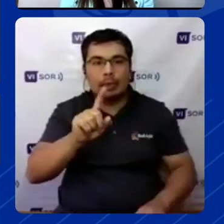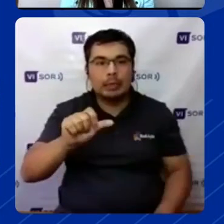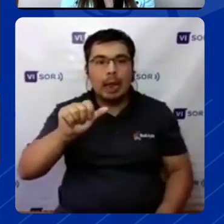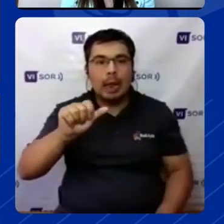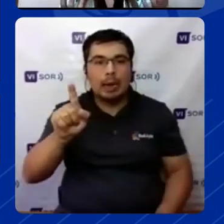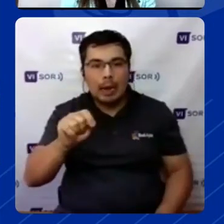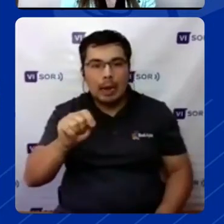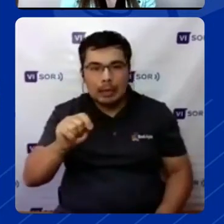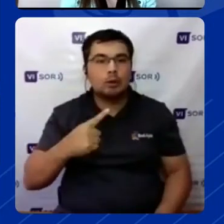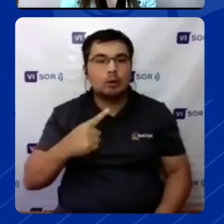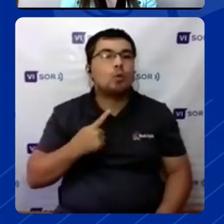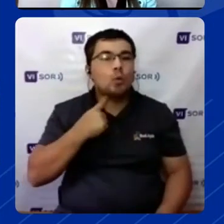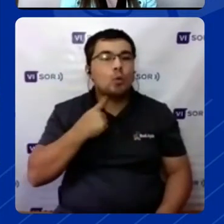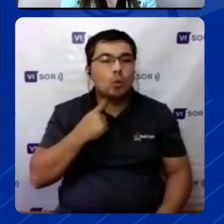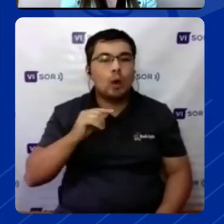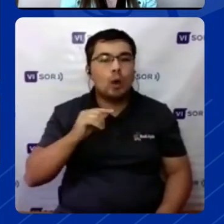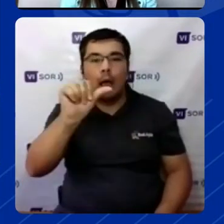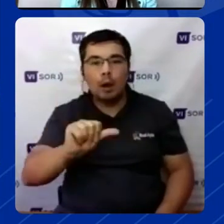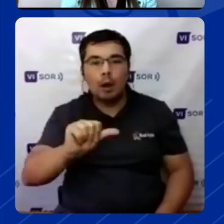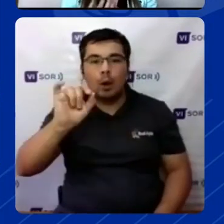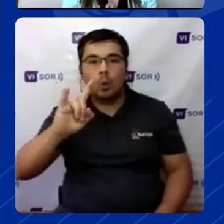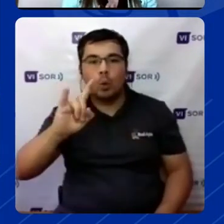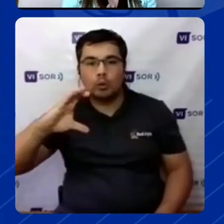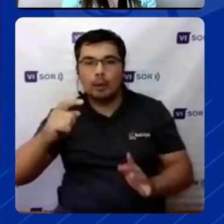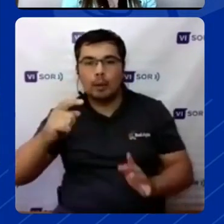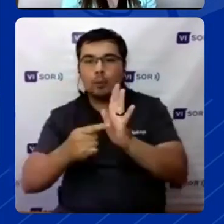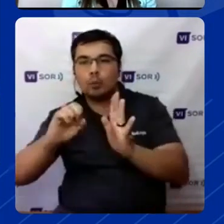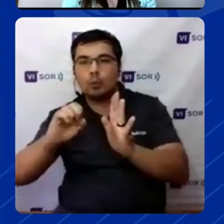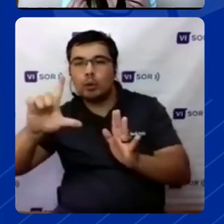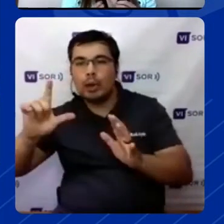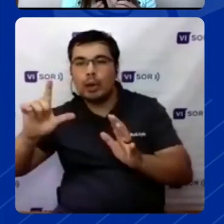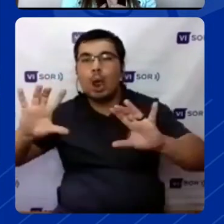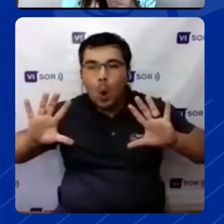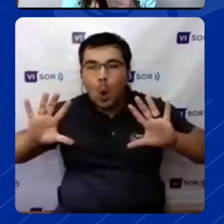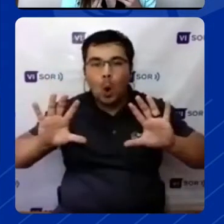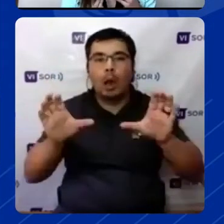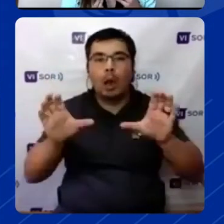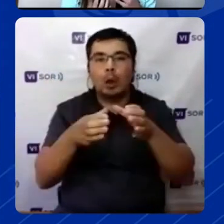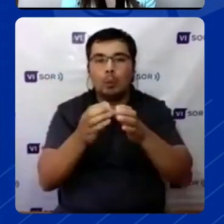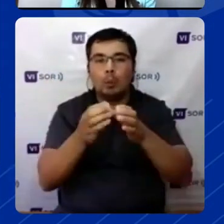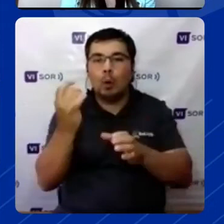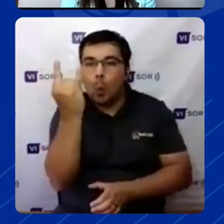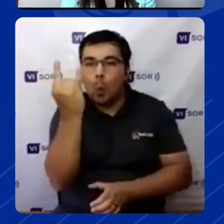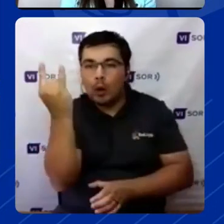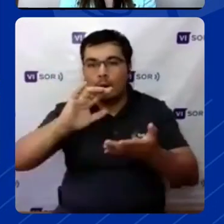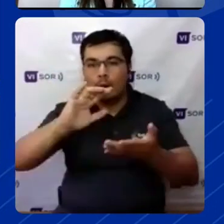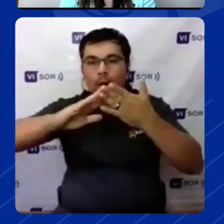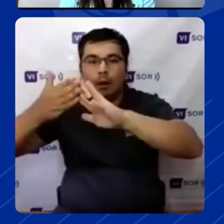xsalas@uc.cl o con el equipo de la Universidad de los Andes, conmigo, que sería en el mail